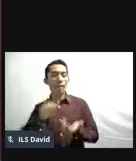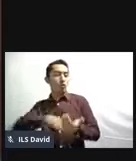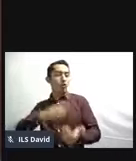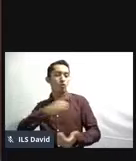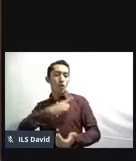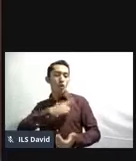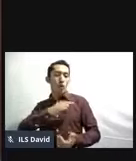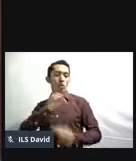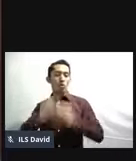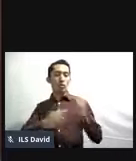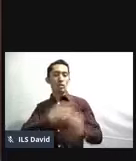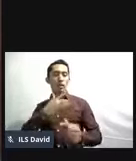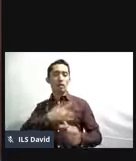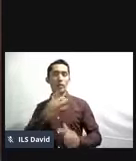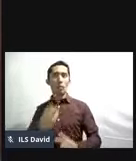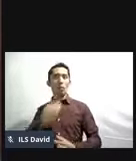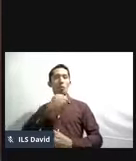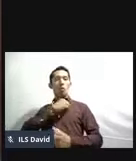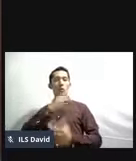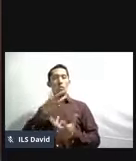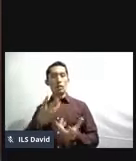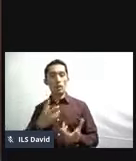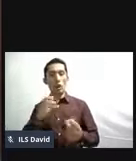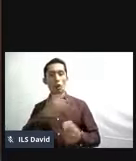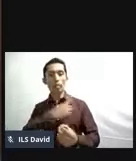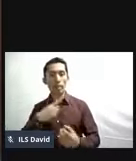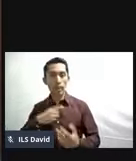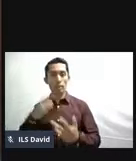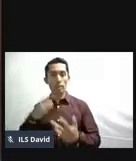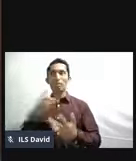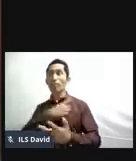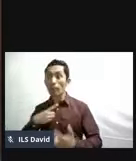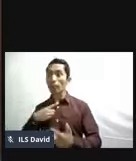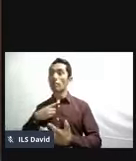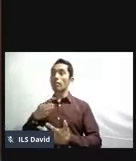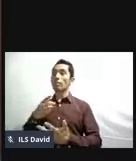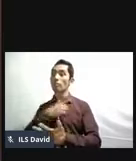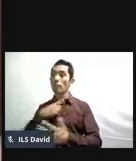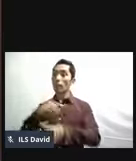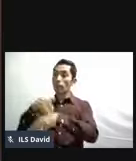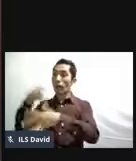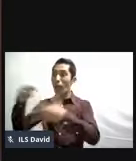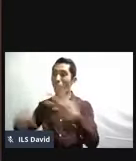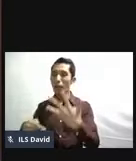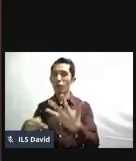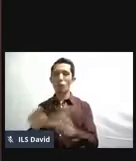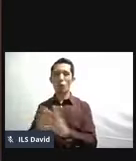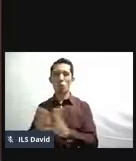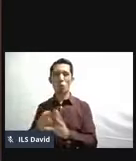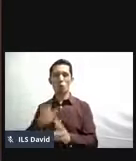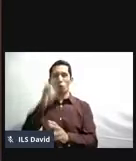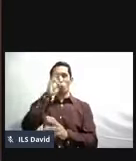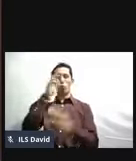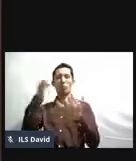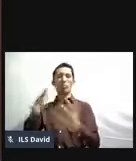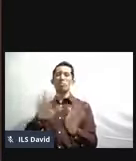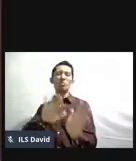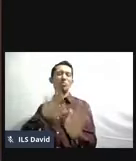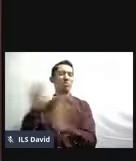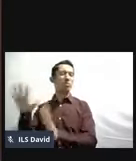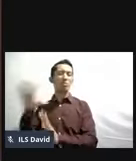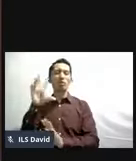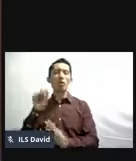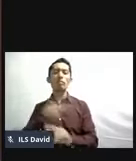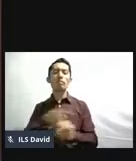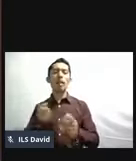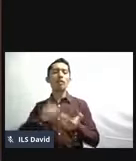y al hacerismo, ¿no? O al deberismo. Estas concepciones, de entrada, hay que separarlas. Las personas